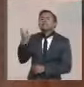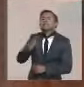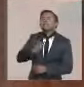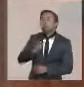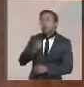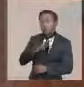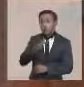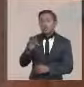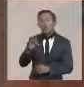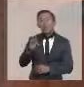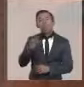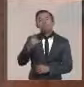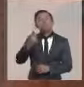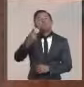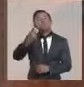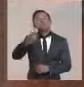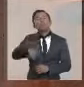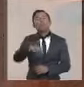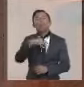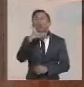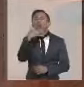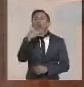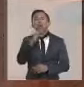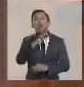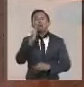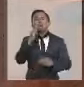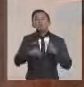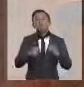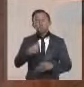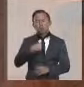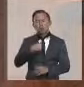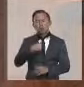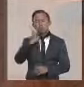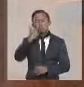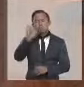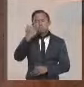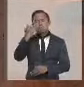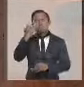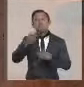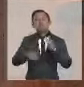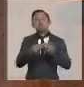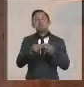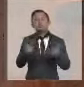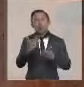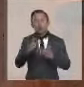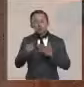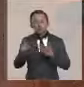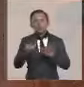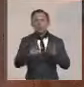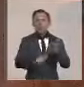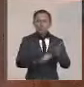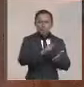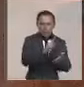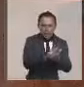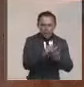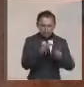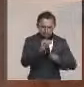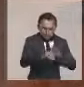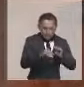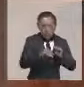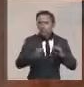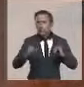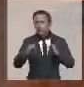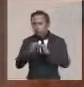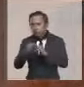por decreto ni por actos meramente voluntarios, se acaba con instituciones, con leyes, que eso es lo que tenemos